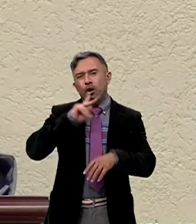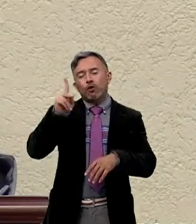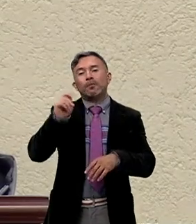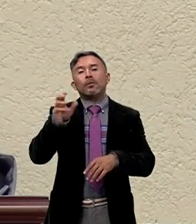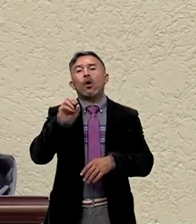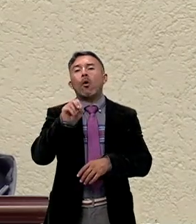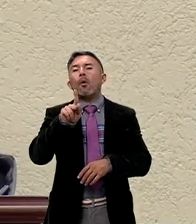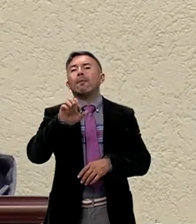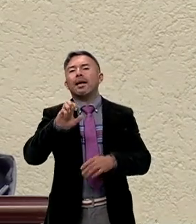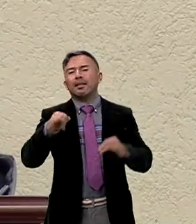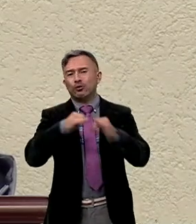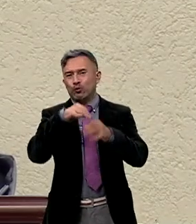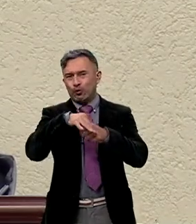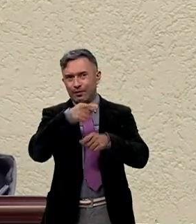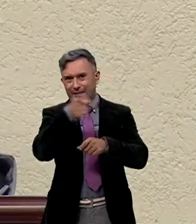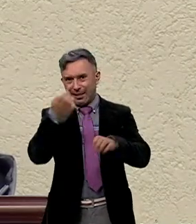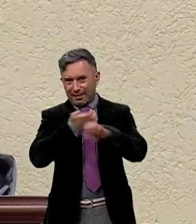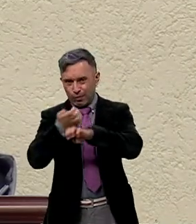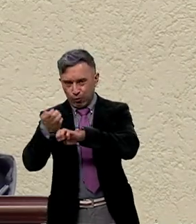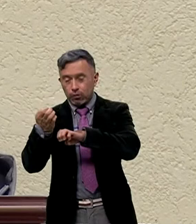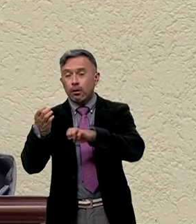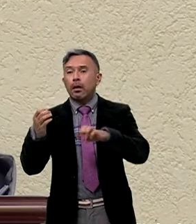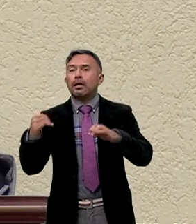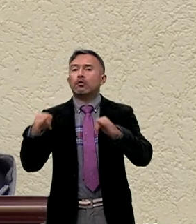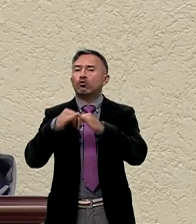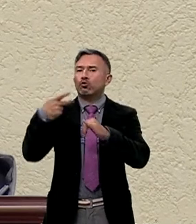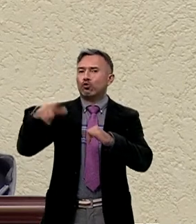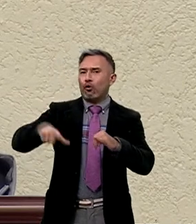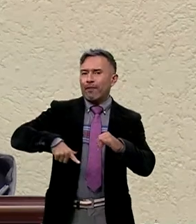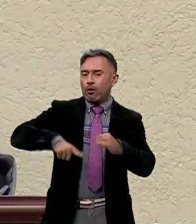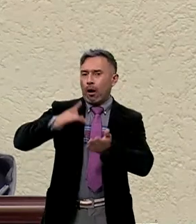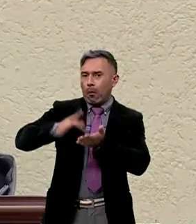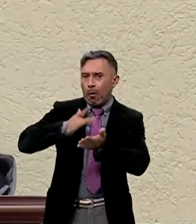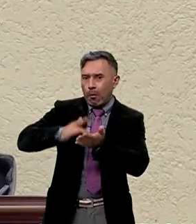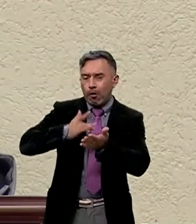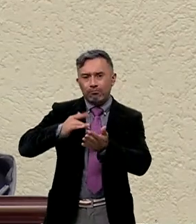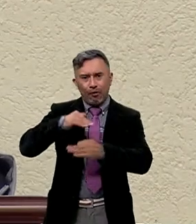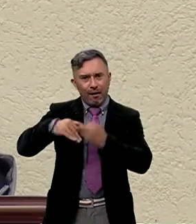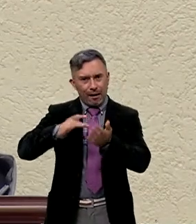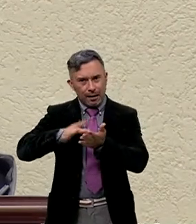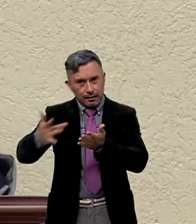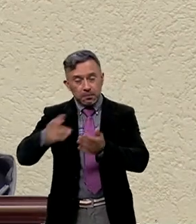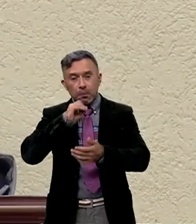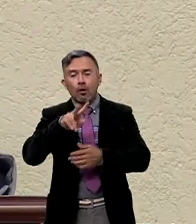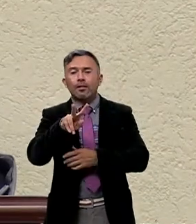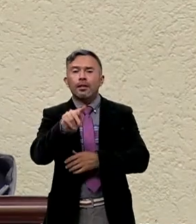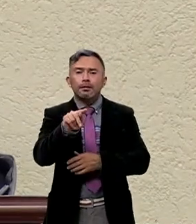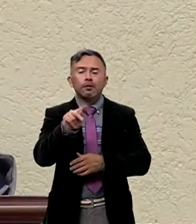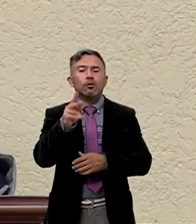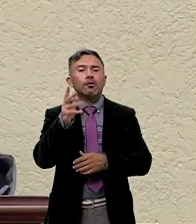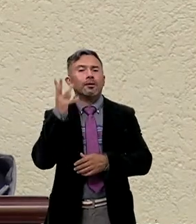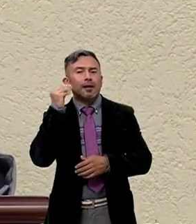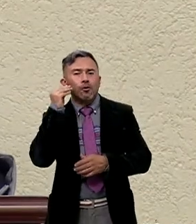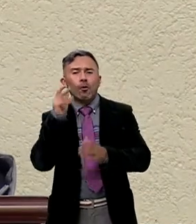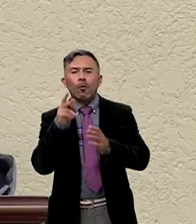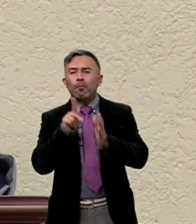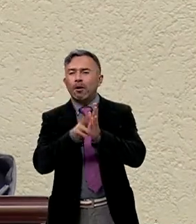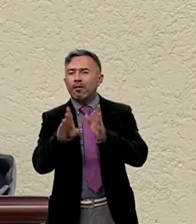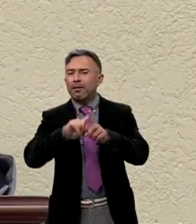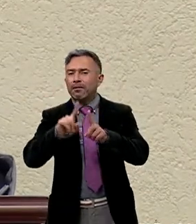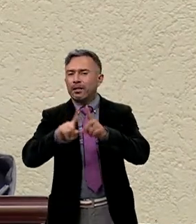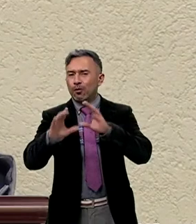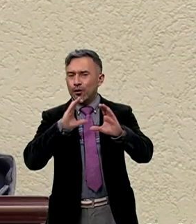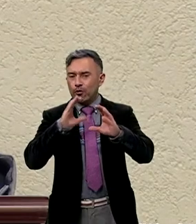sople a las instituciones del estado que nos apoyaron y a los medios de comunicación que nos acompañaron con la difusión de este primer ejercicio de